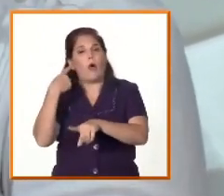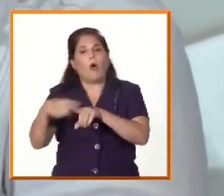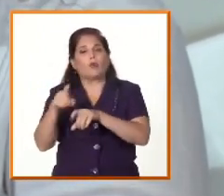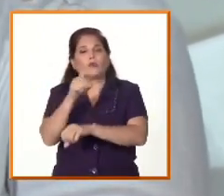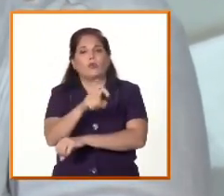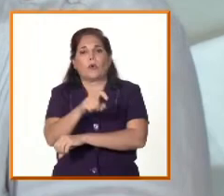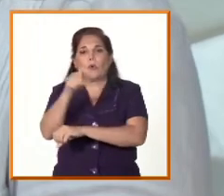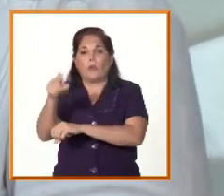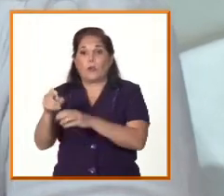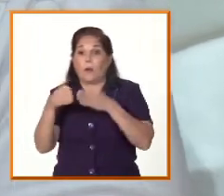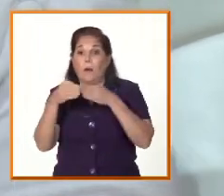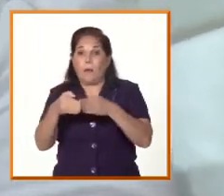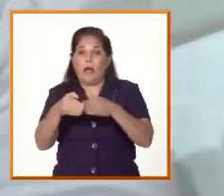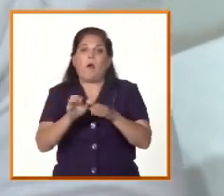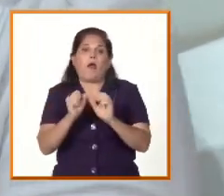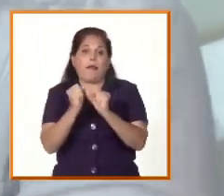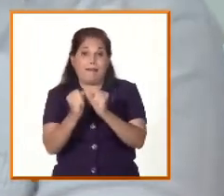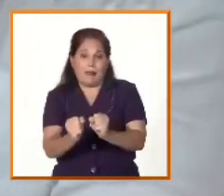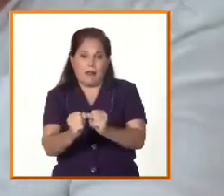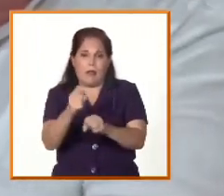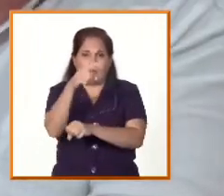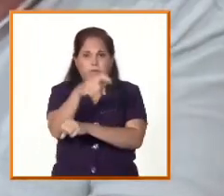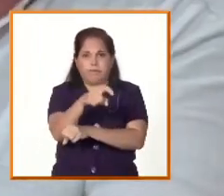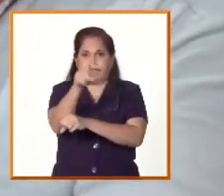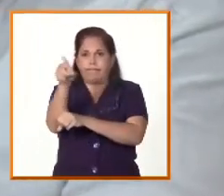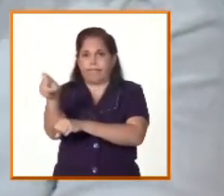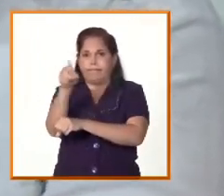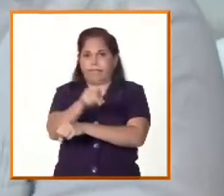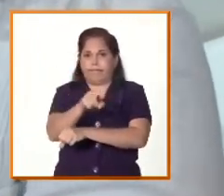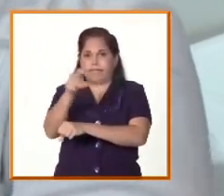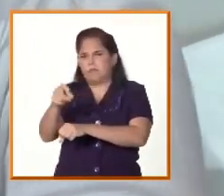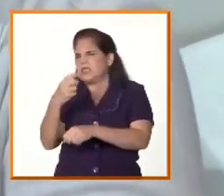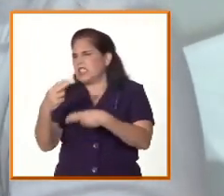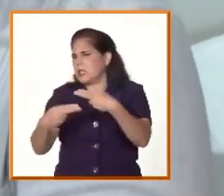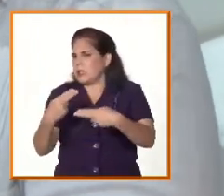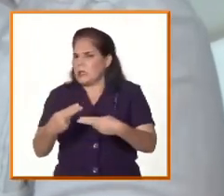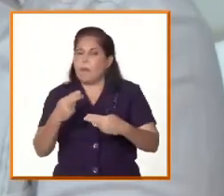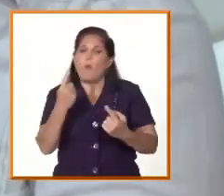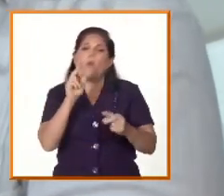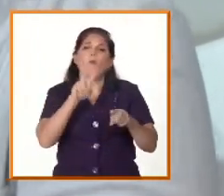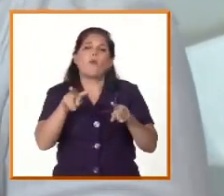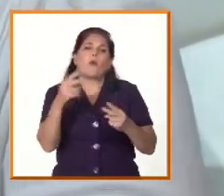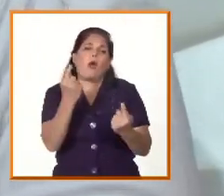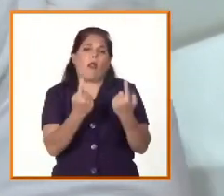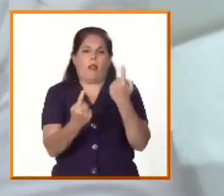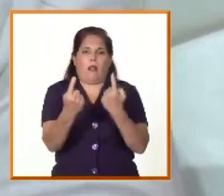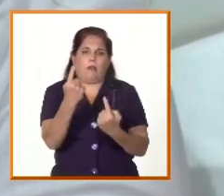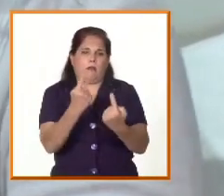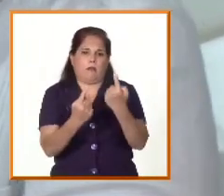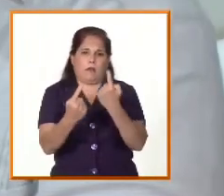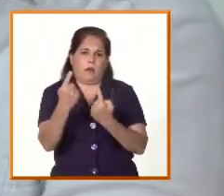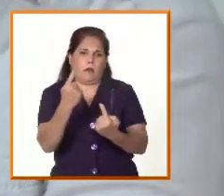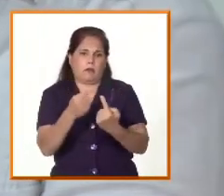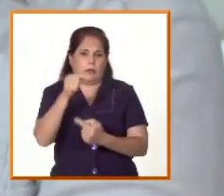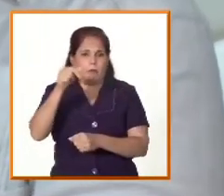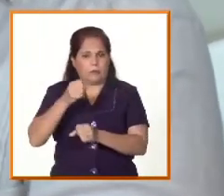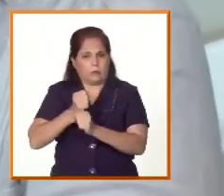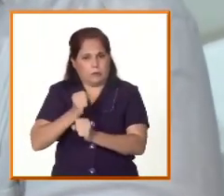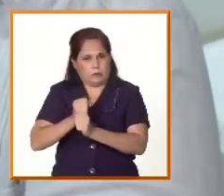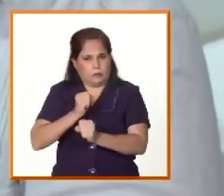mover el barco entonces lo que hicimos en esta etapa fue buscar alternativas a partir de la innovación de los trabajadores de